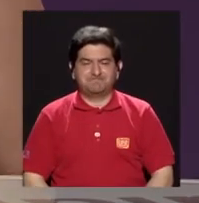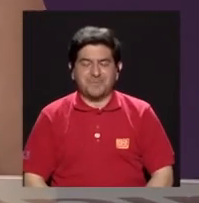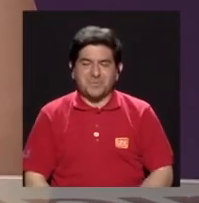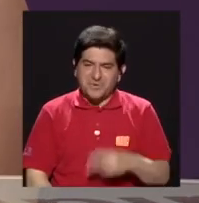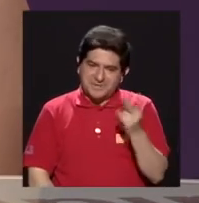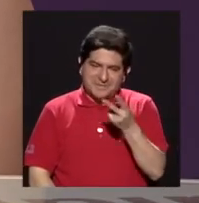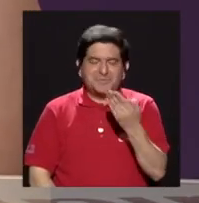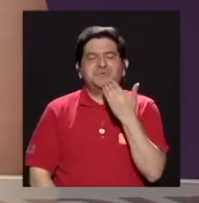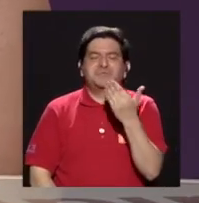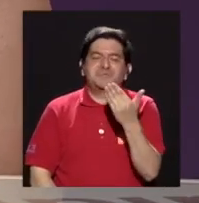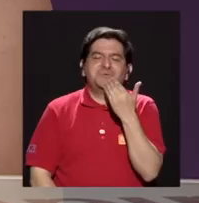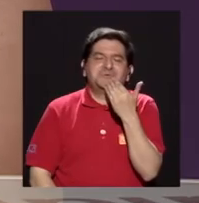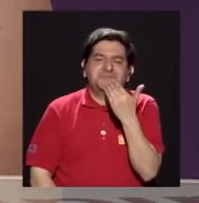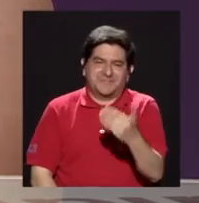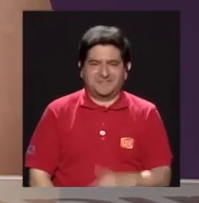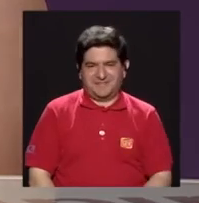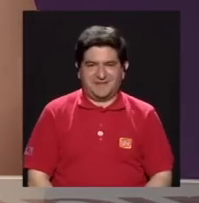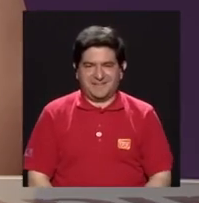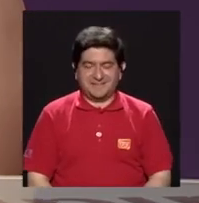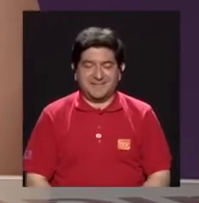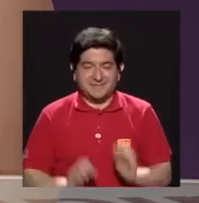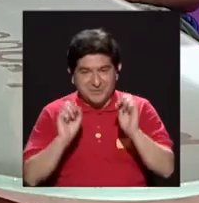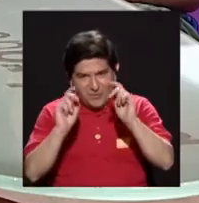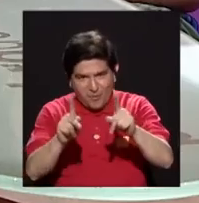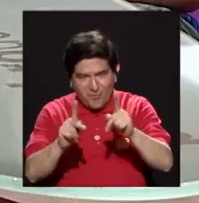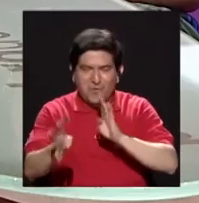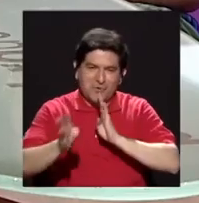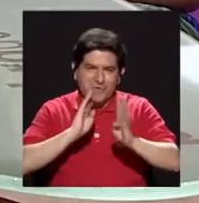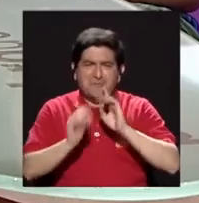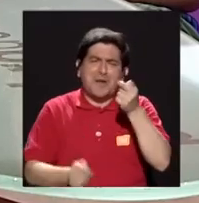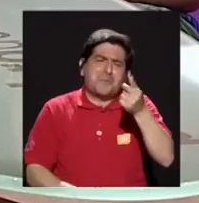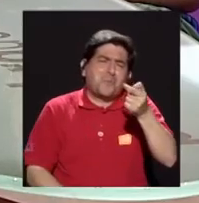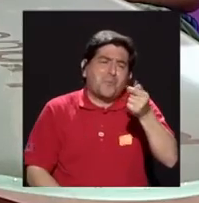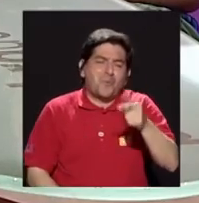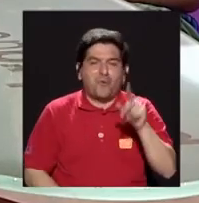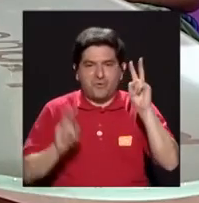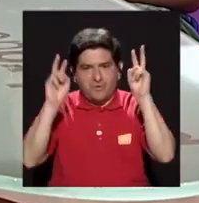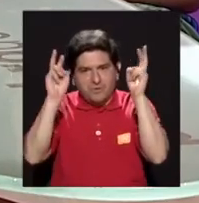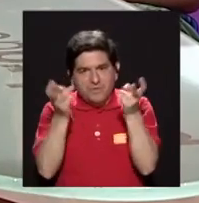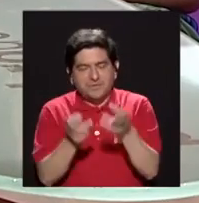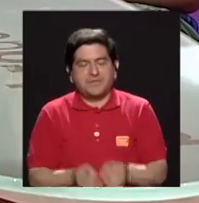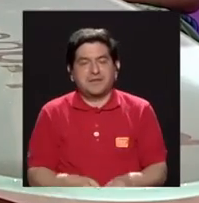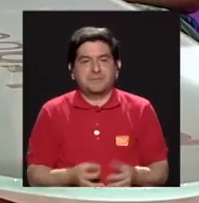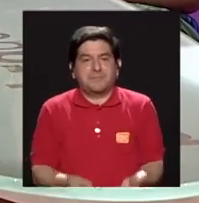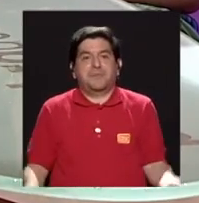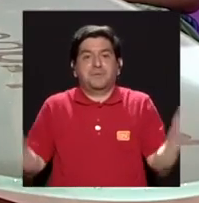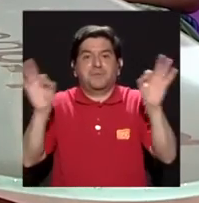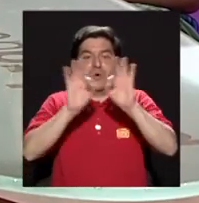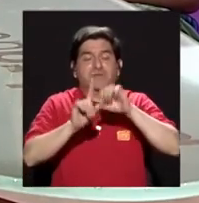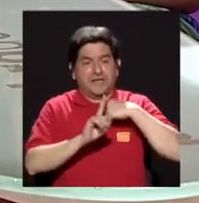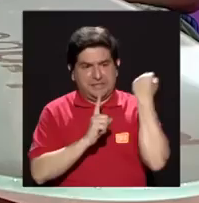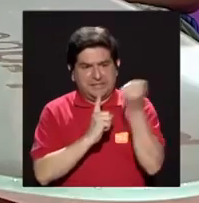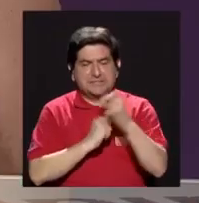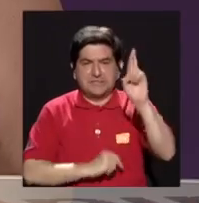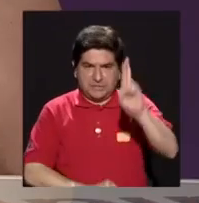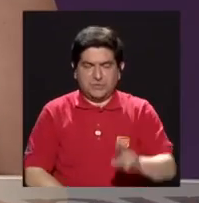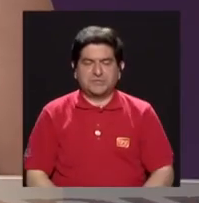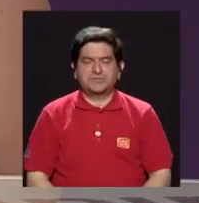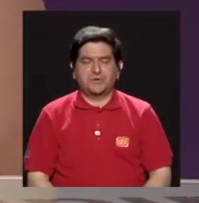y Monserrat, muchas gracias por habernos permitido hablar un poquitito de este gran problema, de esta gran situación en Costa Rica.